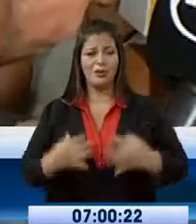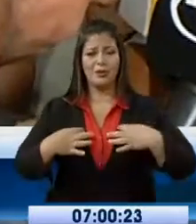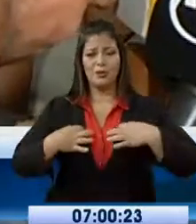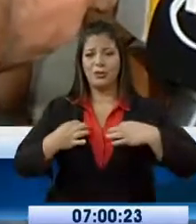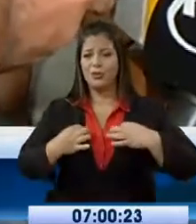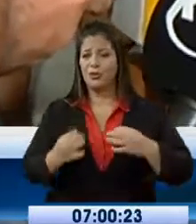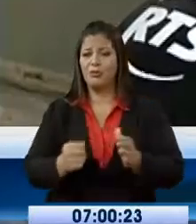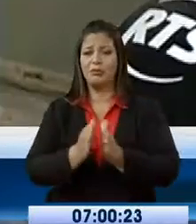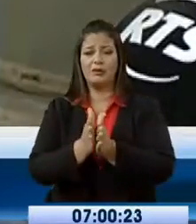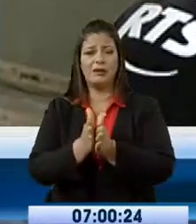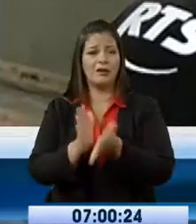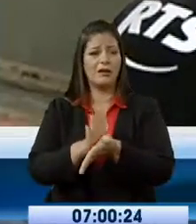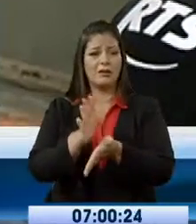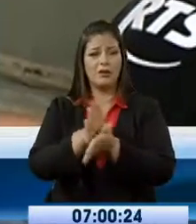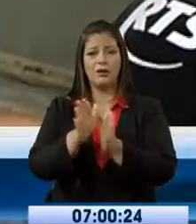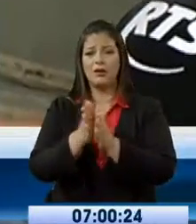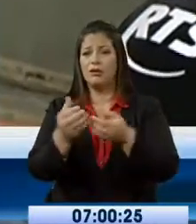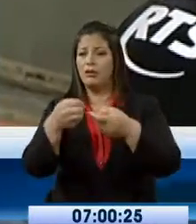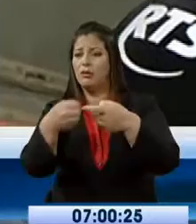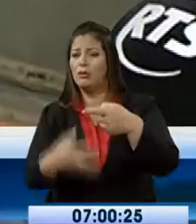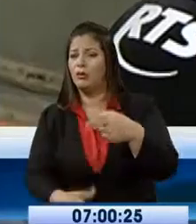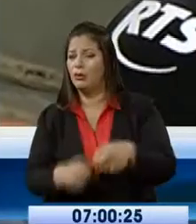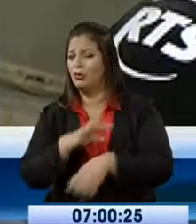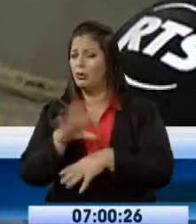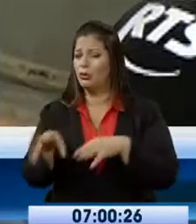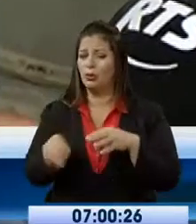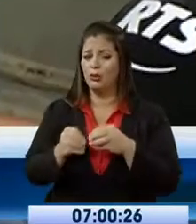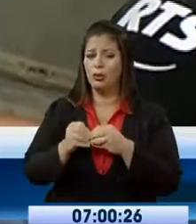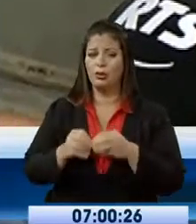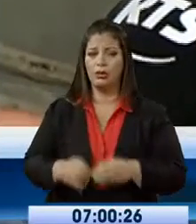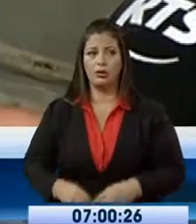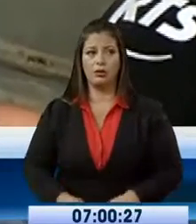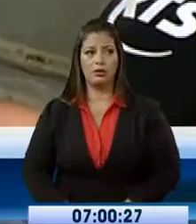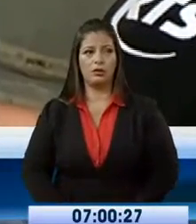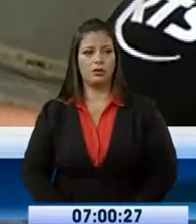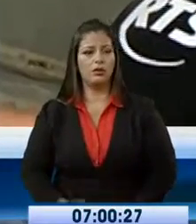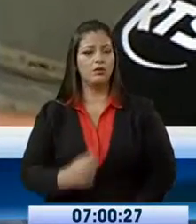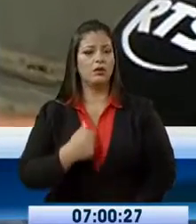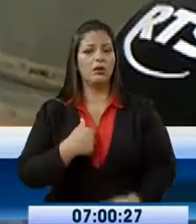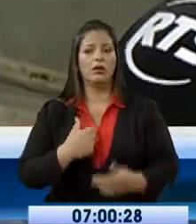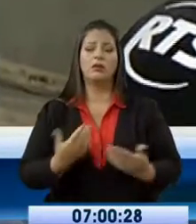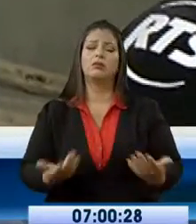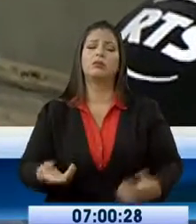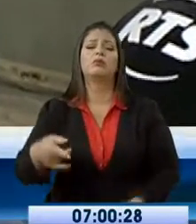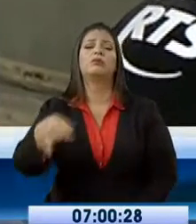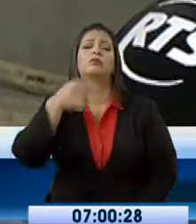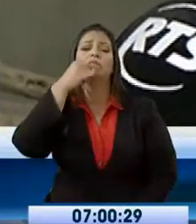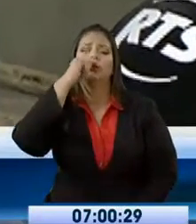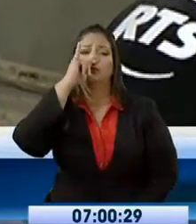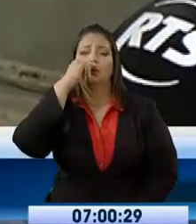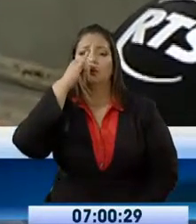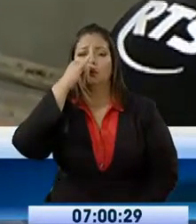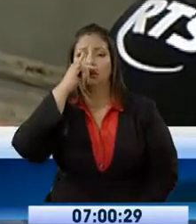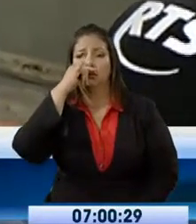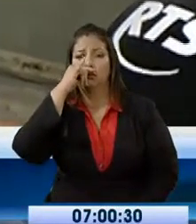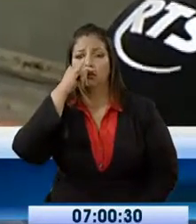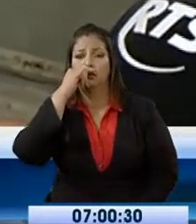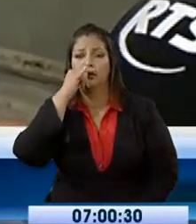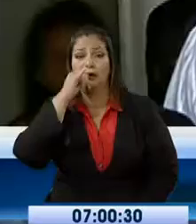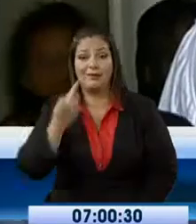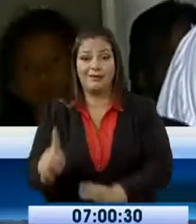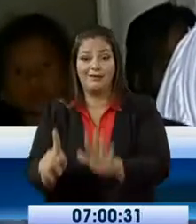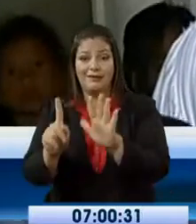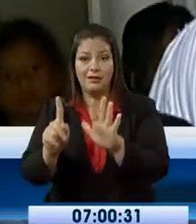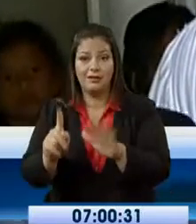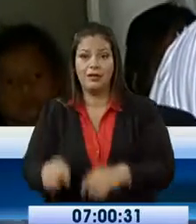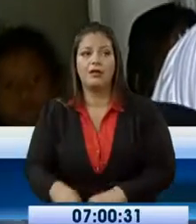ropa, todo se quemó. Mis hijos han prendido la vela, no sé en qué sitio. Ellos prendieron la vela y se quedaron dormidos con la vela prendida. Eso fue el problema.